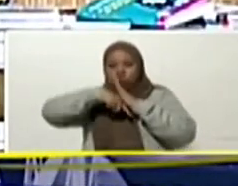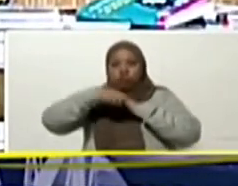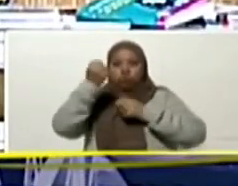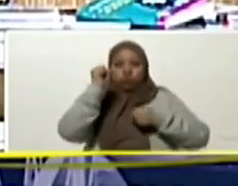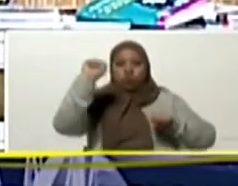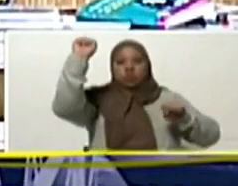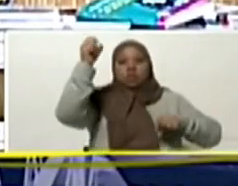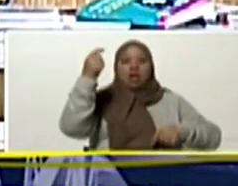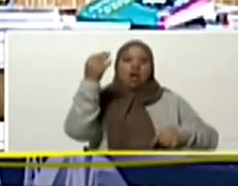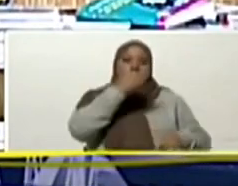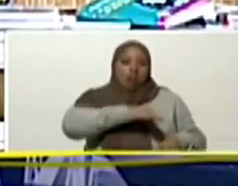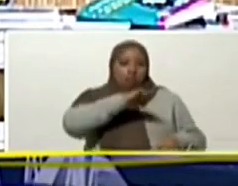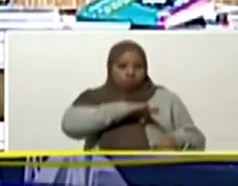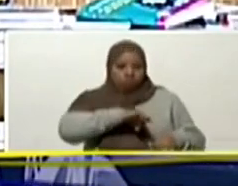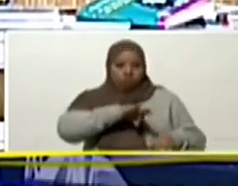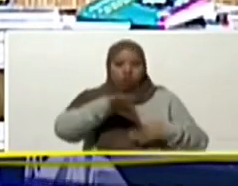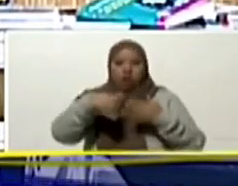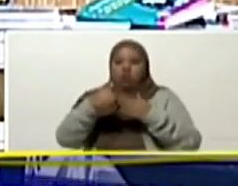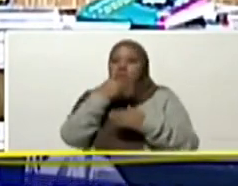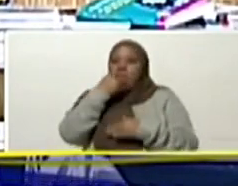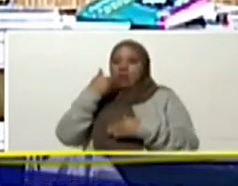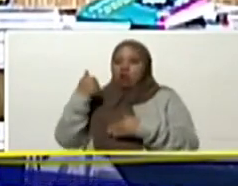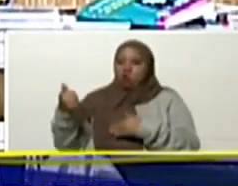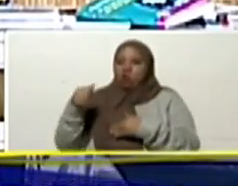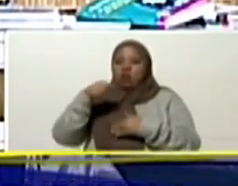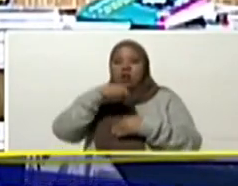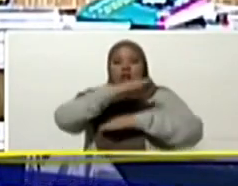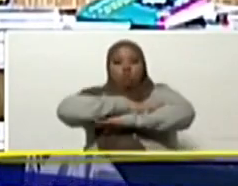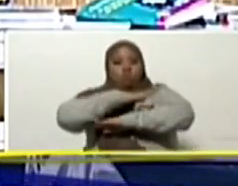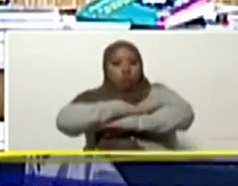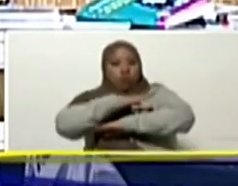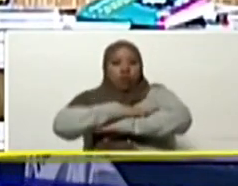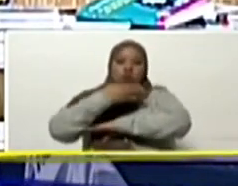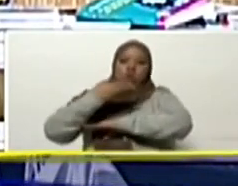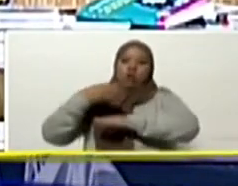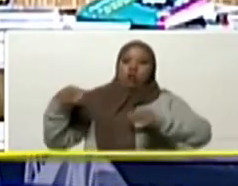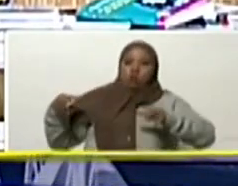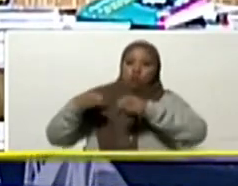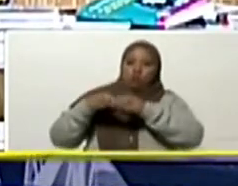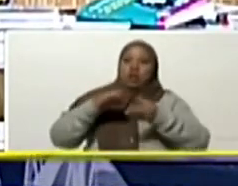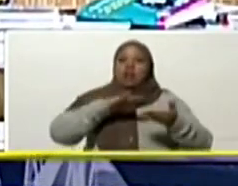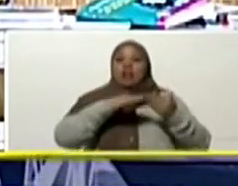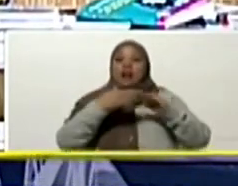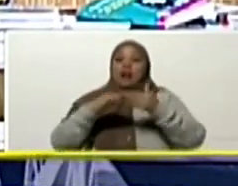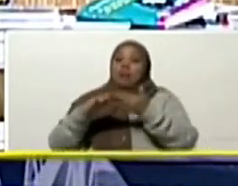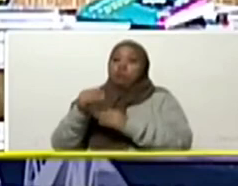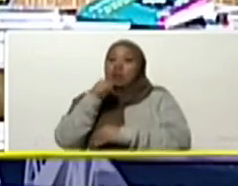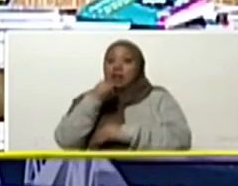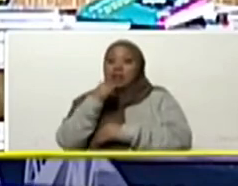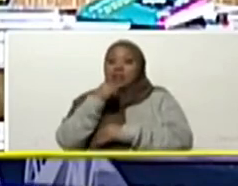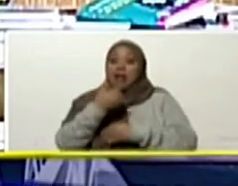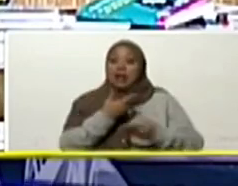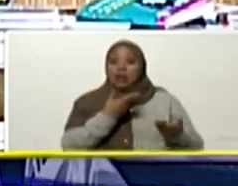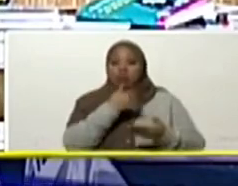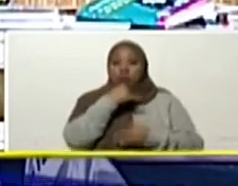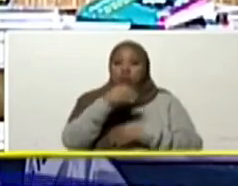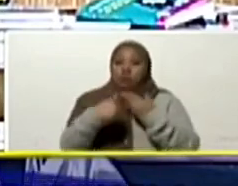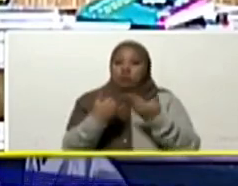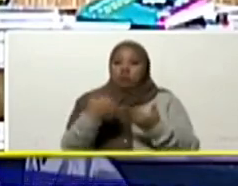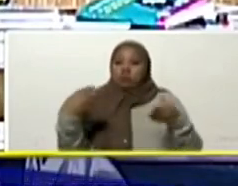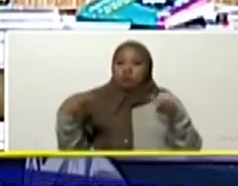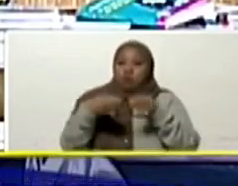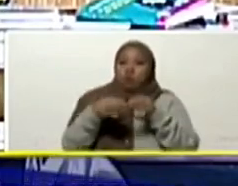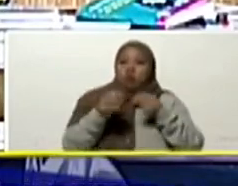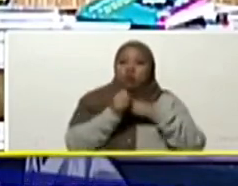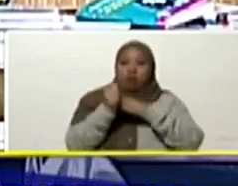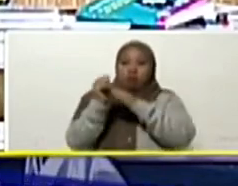profundización de lo mejor del ser humano, como colectivo, como sociedad. Bueno, Gustavo Villapol, también tenemos un conjunto